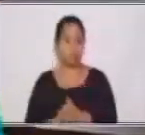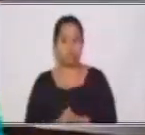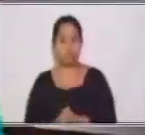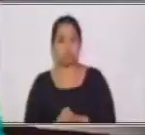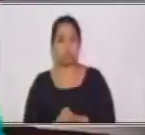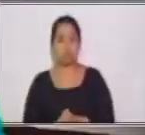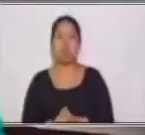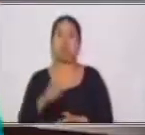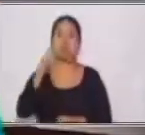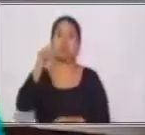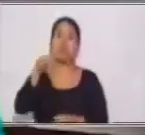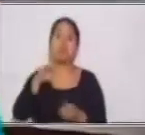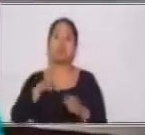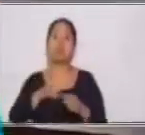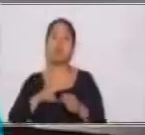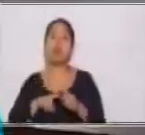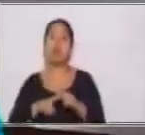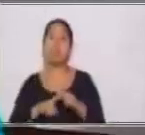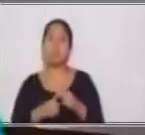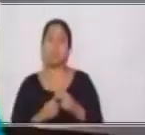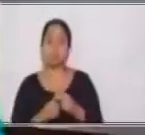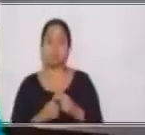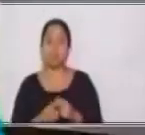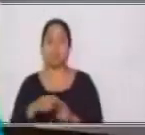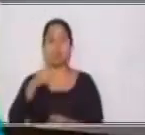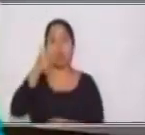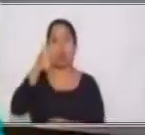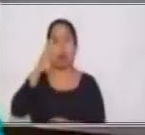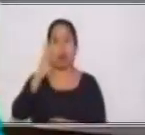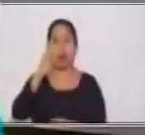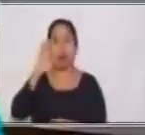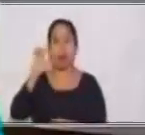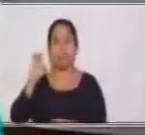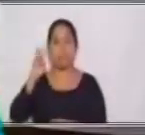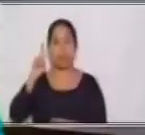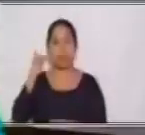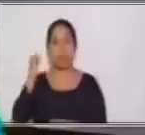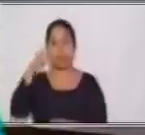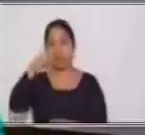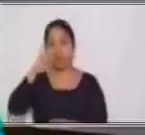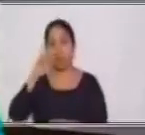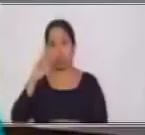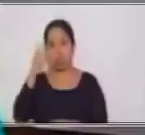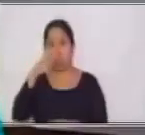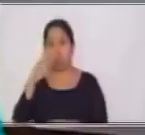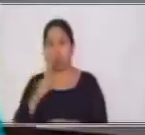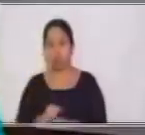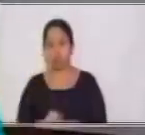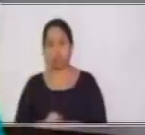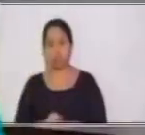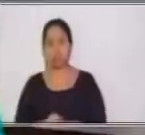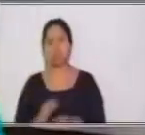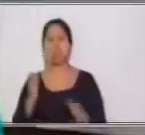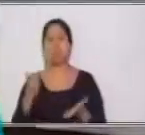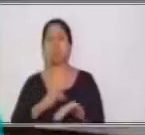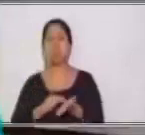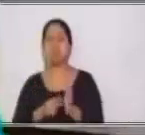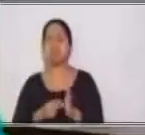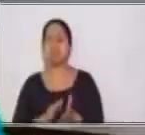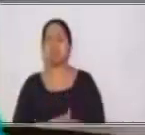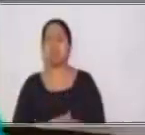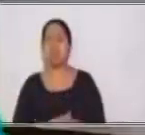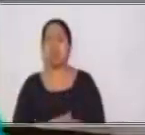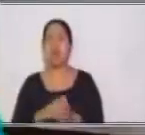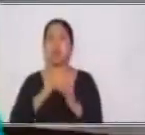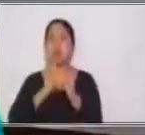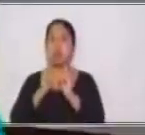Y vamos a comenzar por las abreviaturas. Si hablamos de abreviaturas, estamos hablando